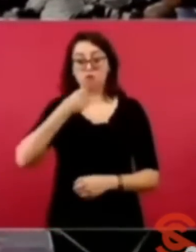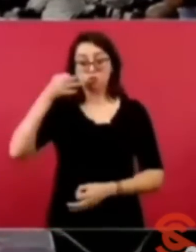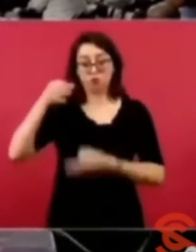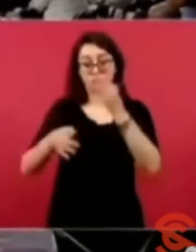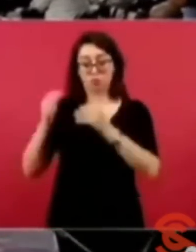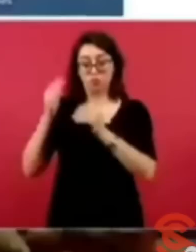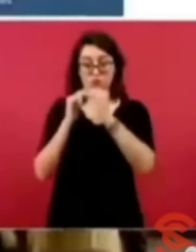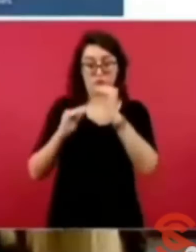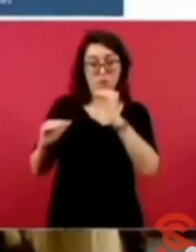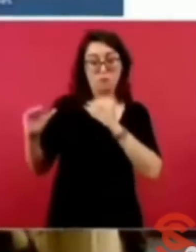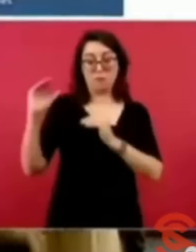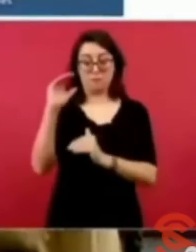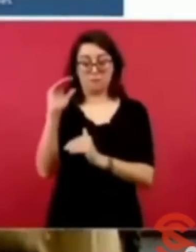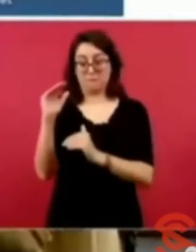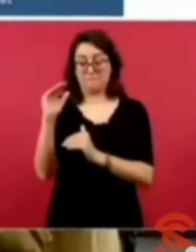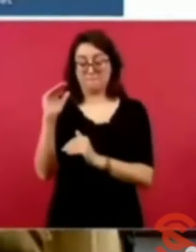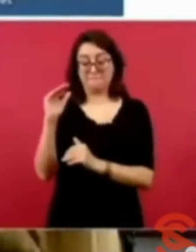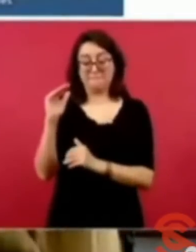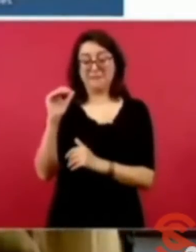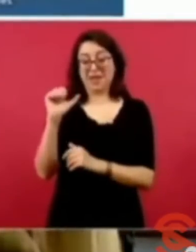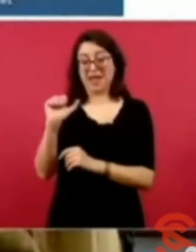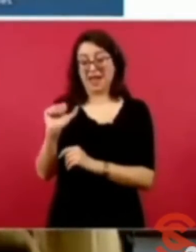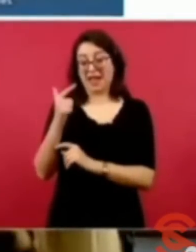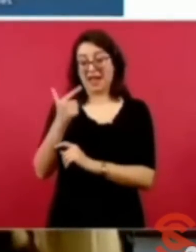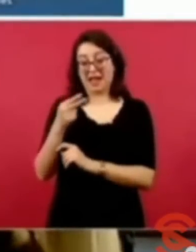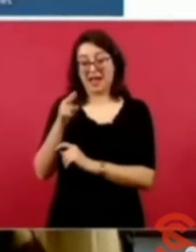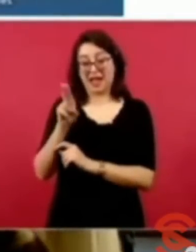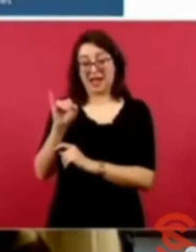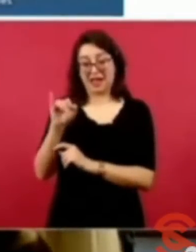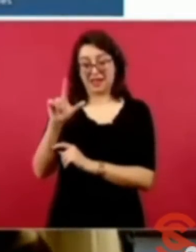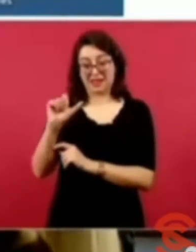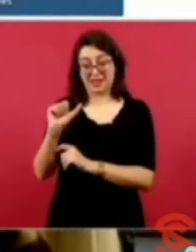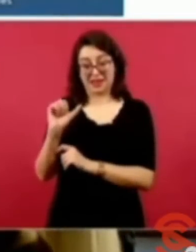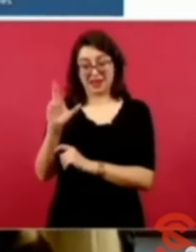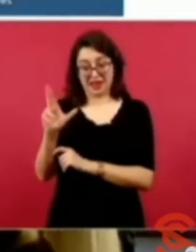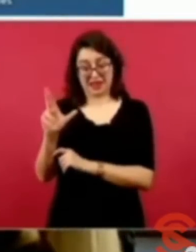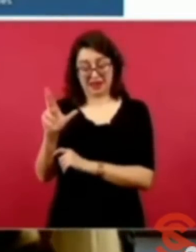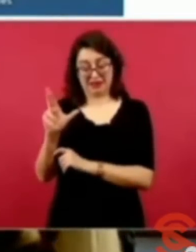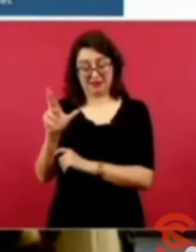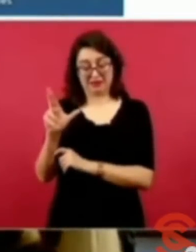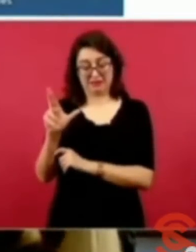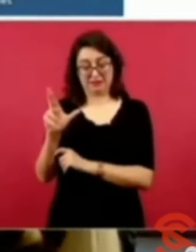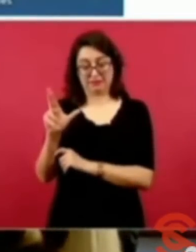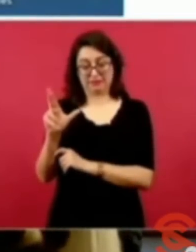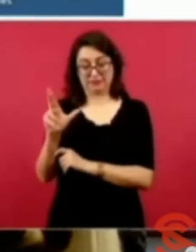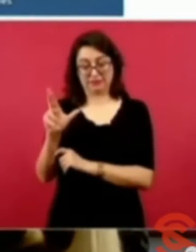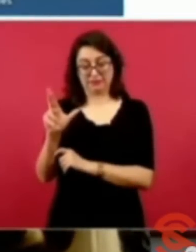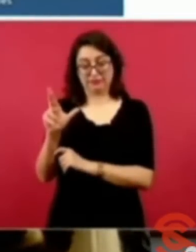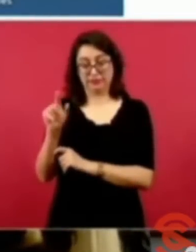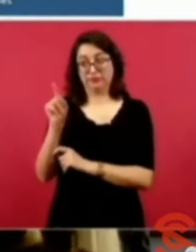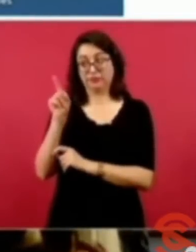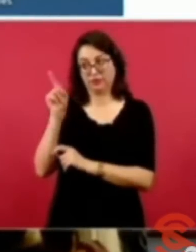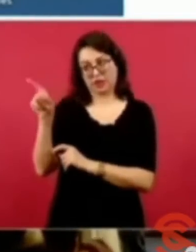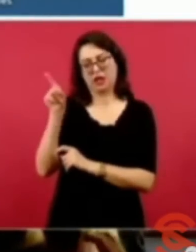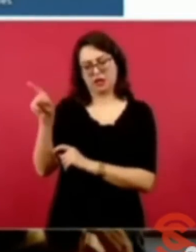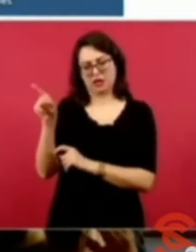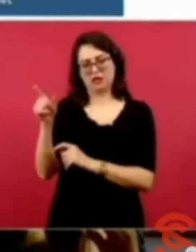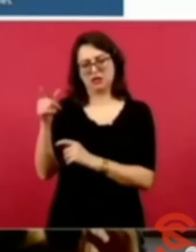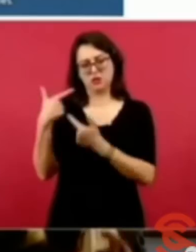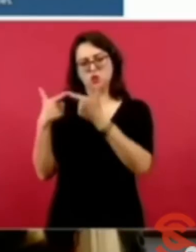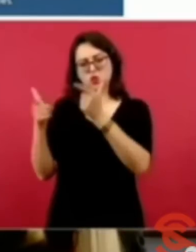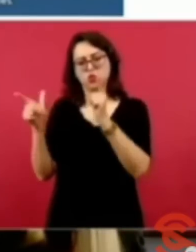que dicho sea de paso, porque también debe saberse, es del bloque